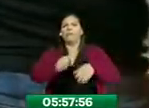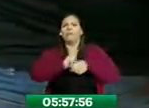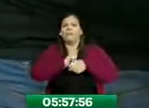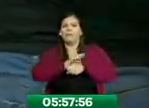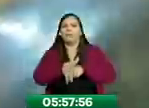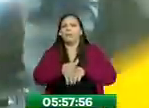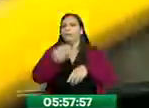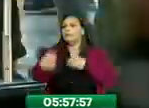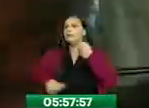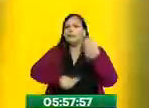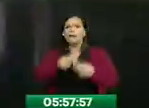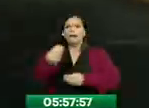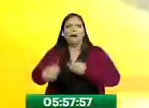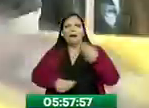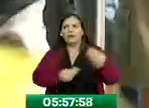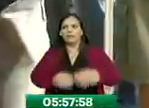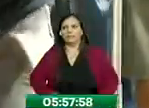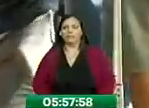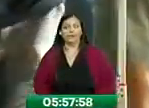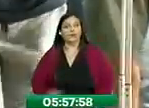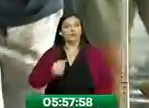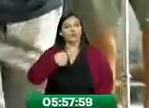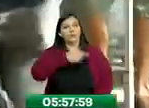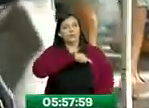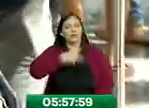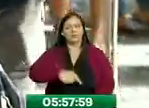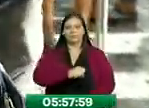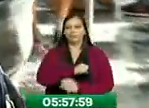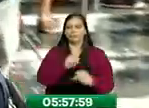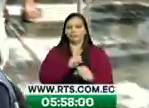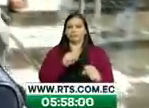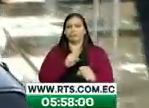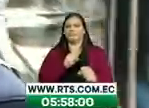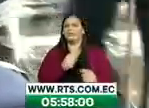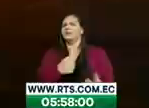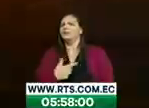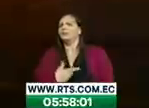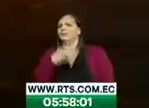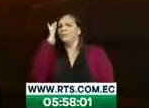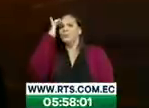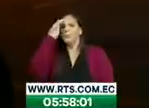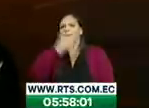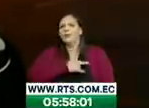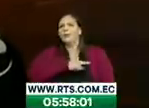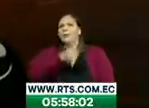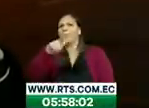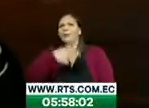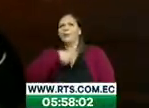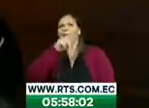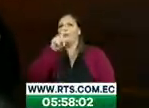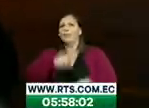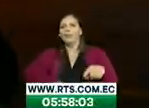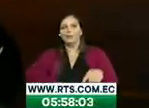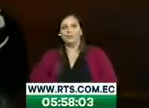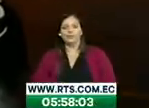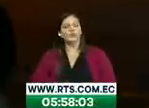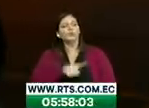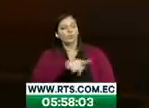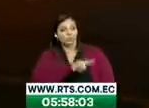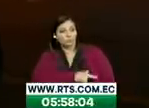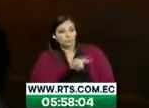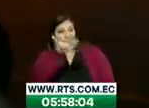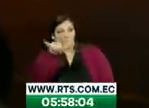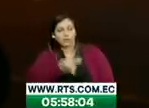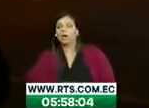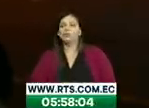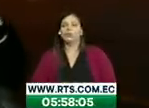porque no esperábamos encontrarnos con una situación así, ¿no? ¿Usted va a viajar o está esperando? Espero una persona que tiene que entregarme unos